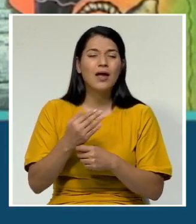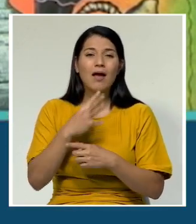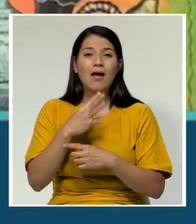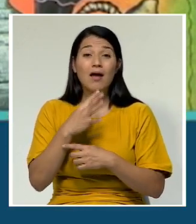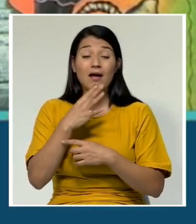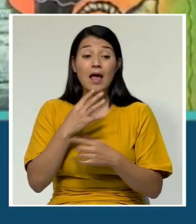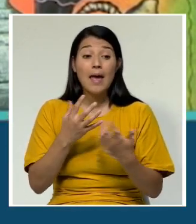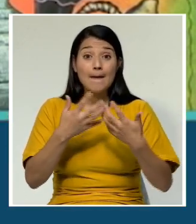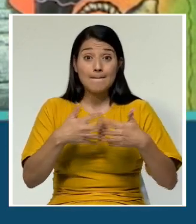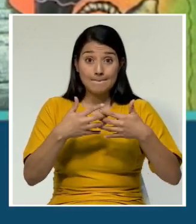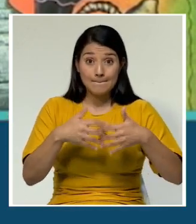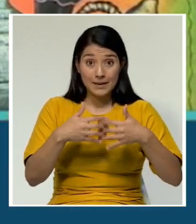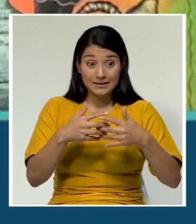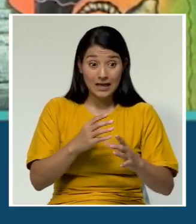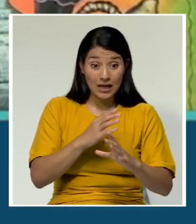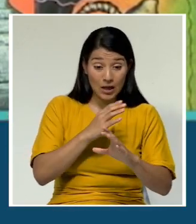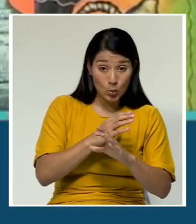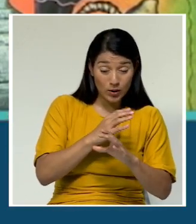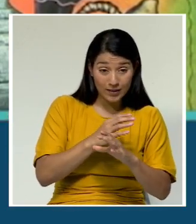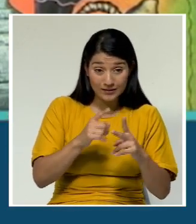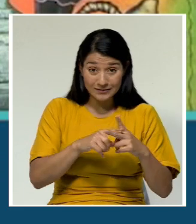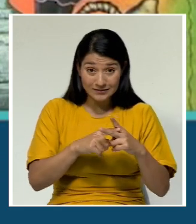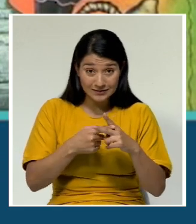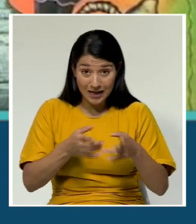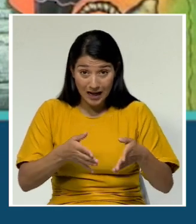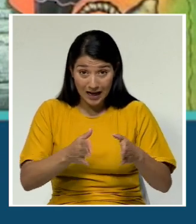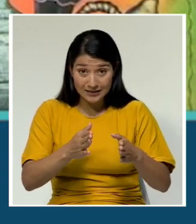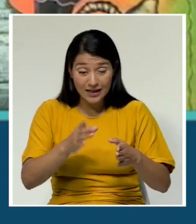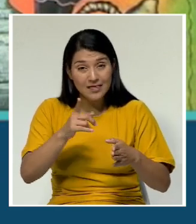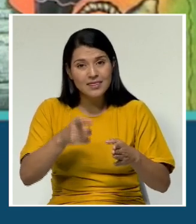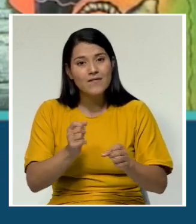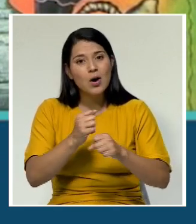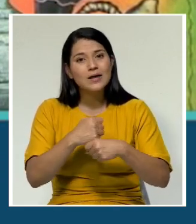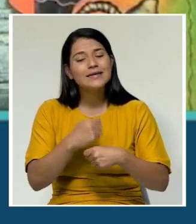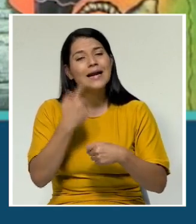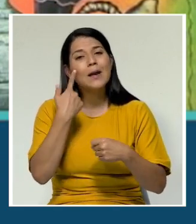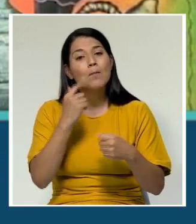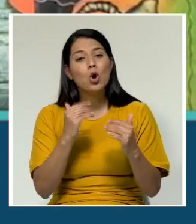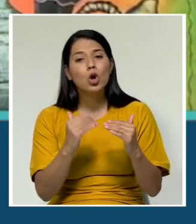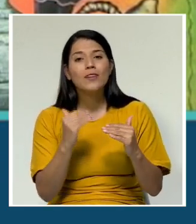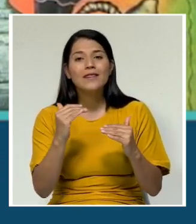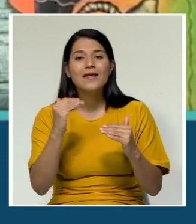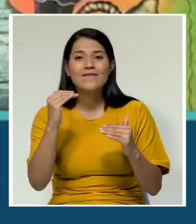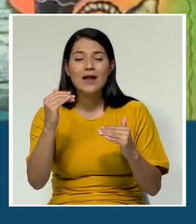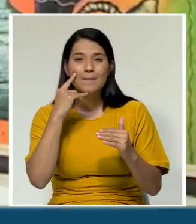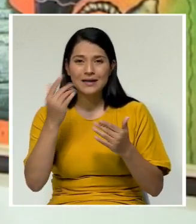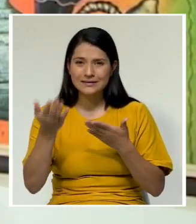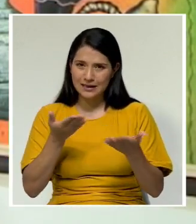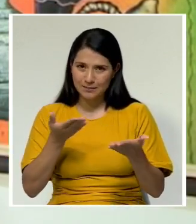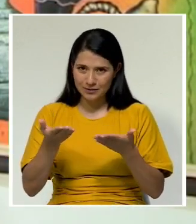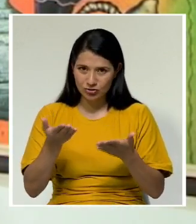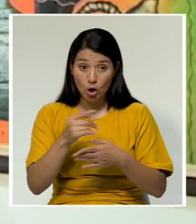tramitología, entre otros. Esta es la tercera entrega del reportaje La Era PAC, elaborado por la periodista Rita Valverde.